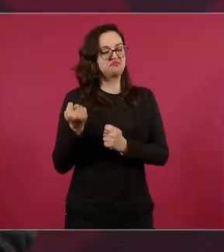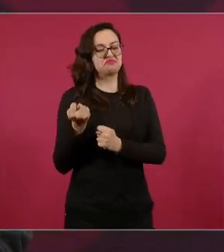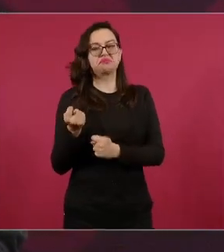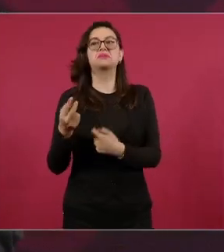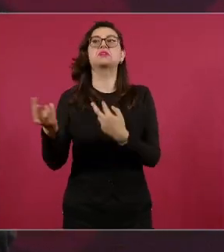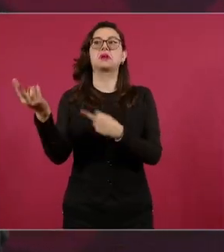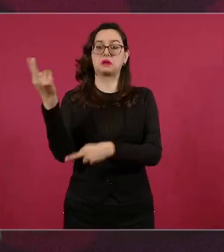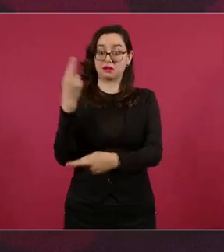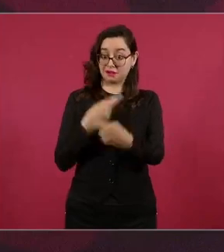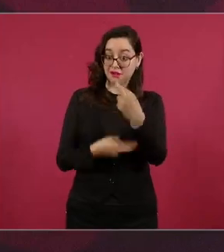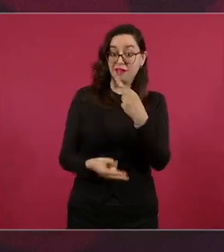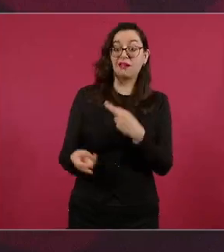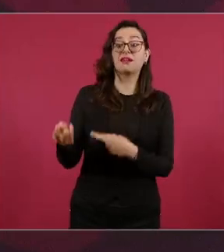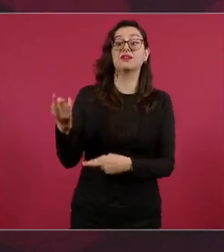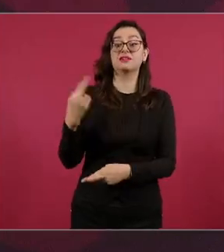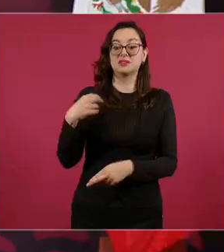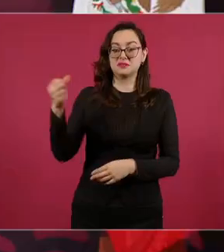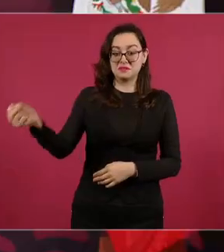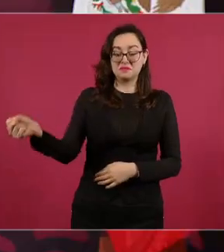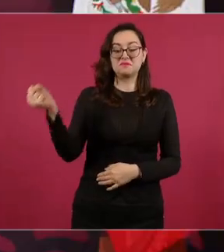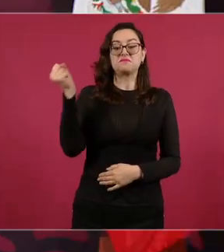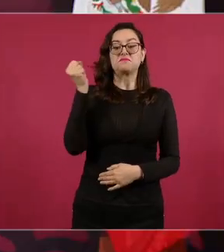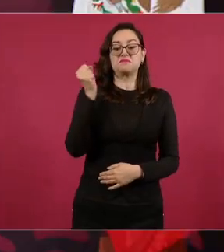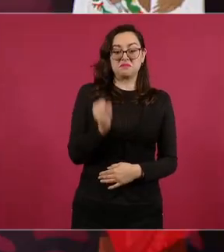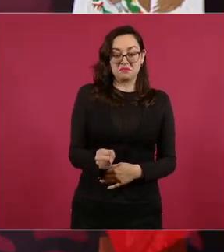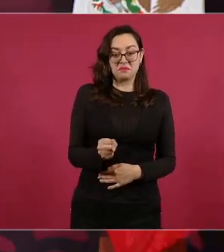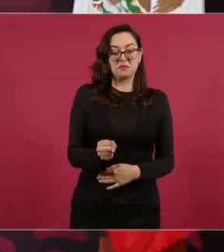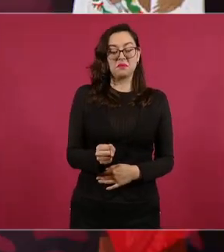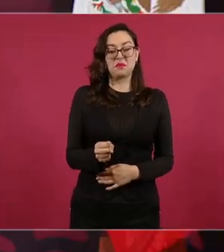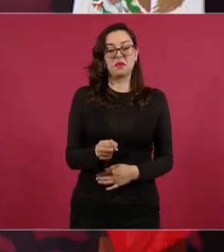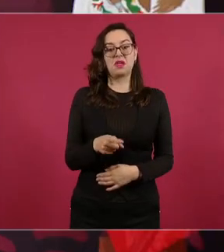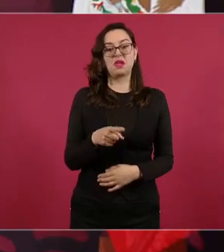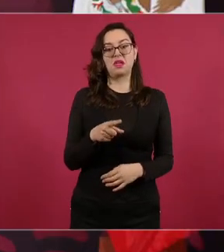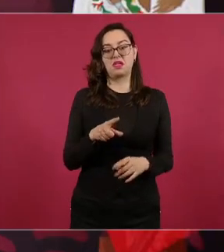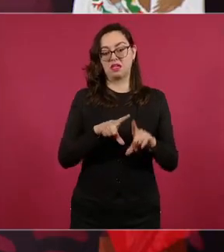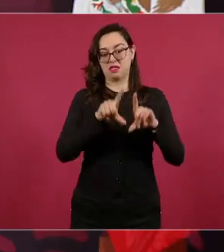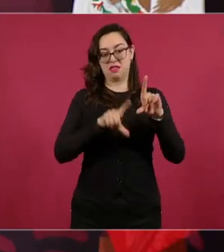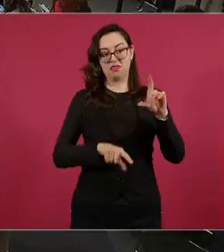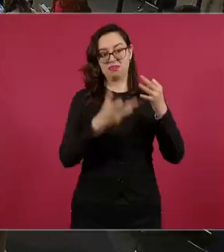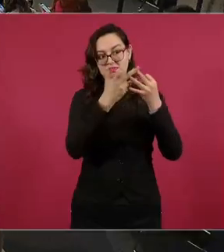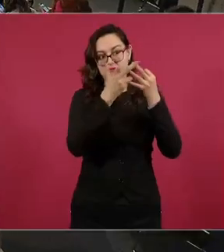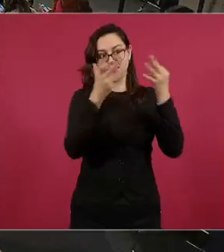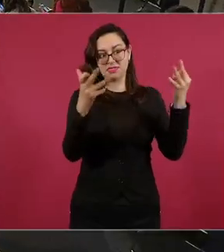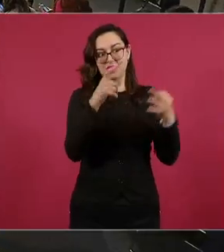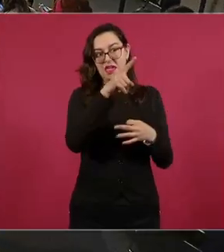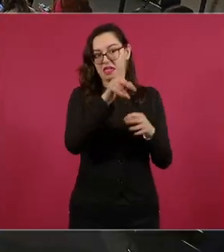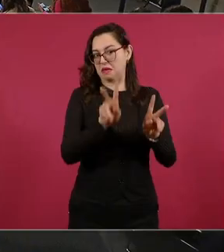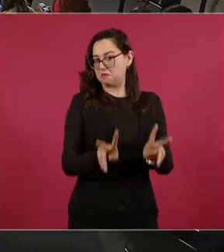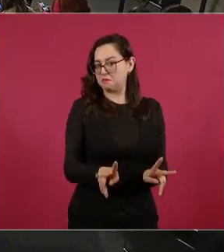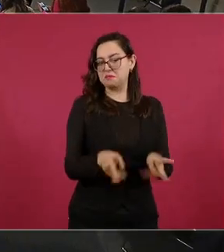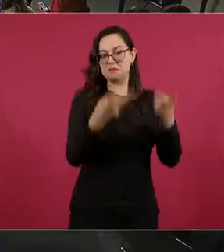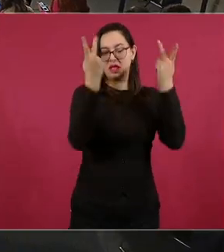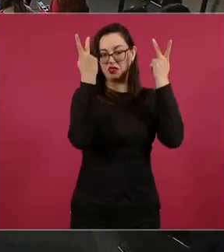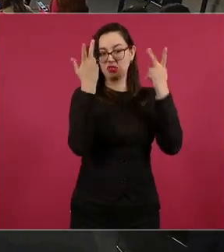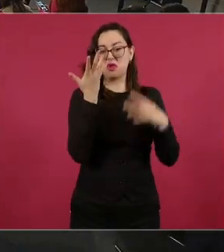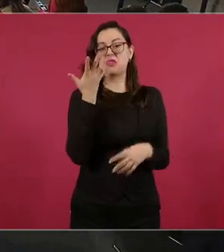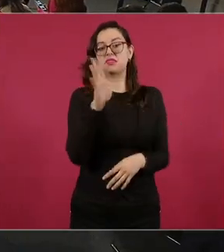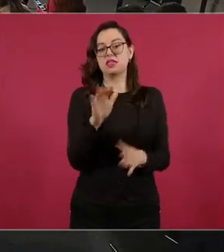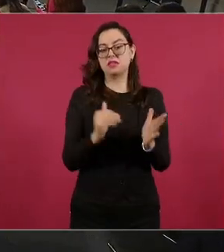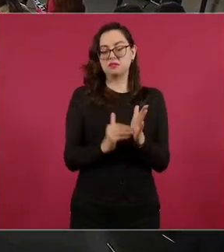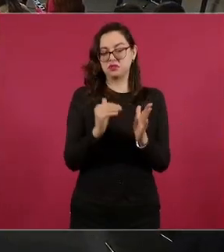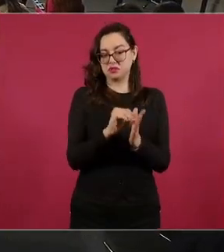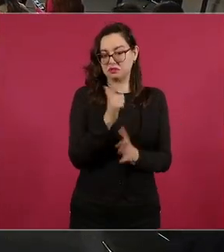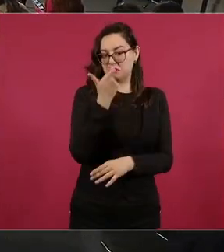todavía vendió otro pedazo del territorio en la mesilla 10 millones de